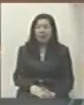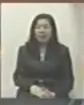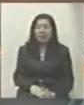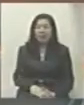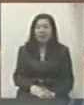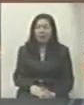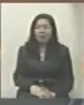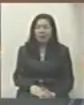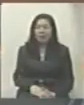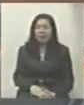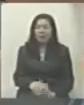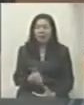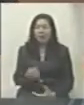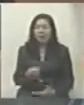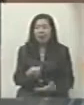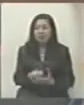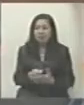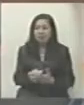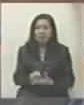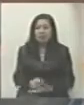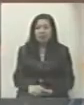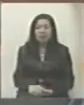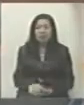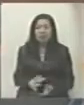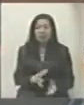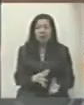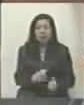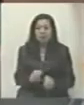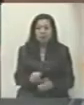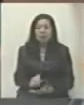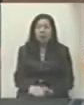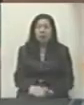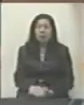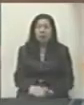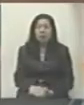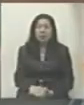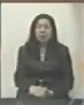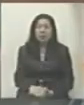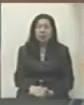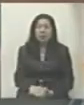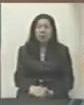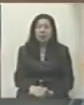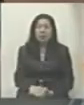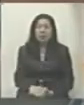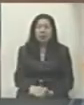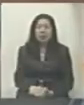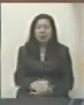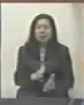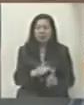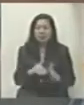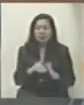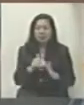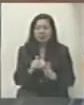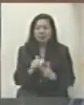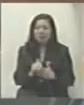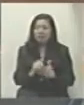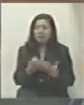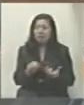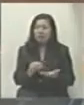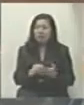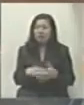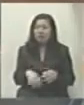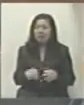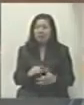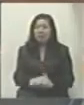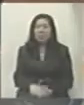Continúe, congresista. Estas otras deudas, por ejemplo, deudas por expropiaciones o deudas por arbitrajes, se vuelvan ahora muy